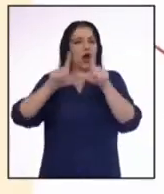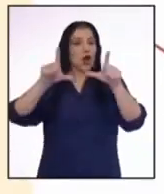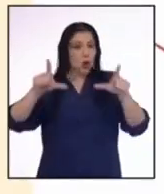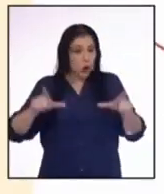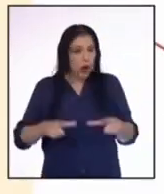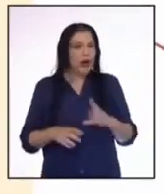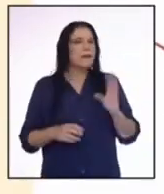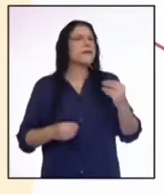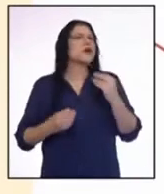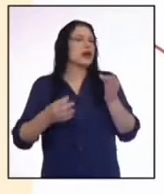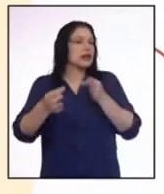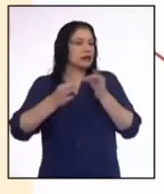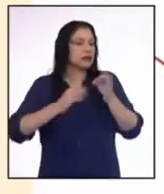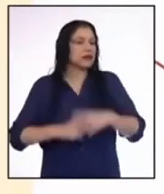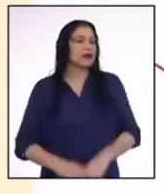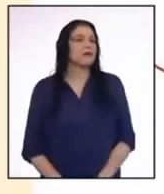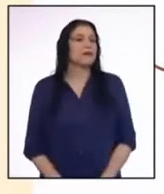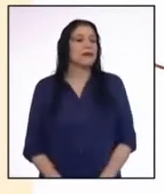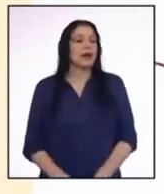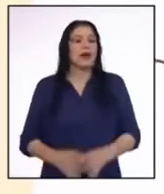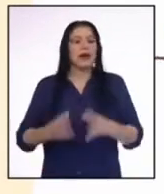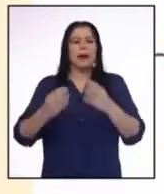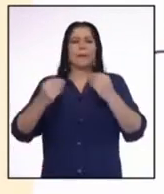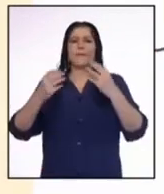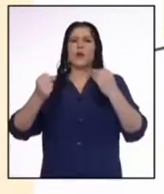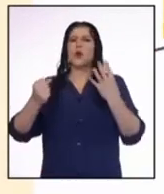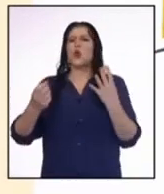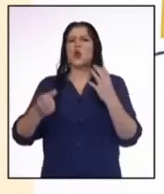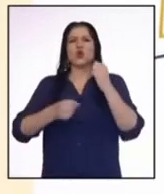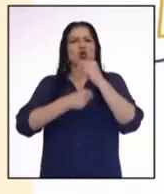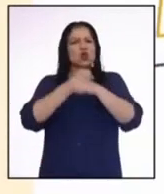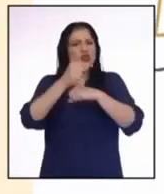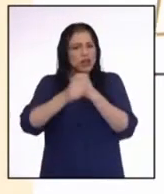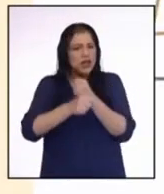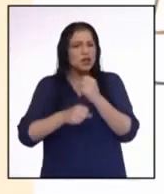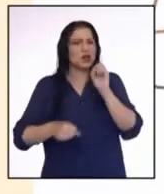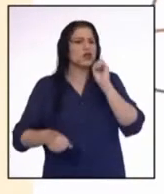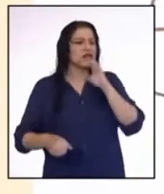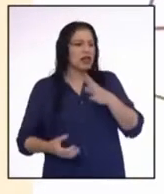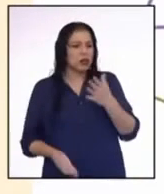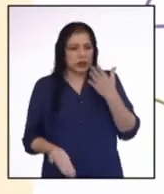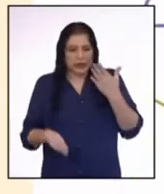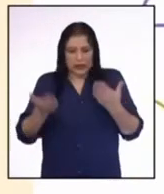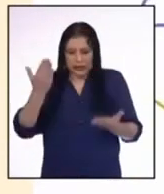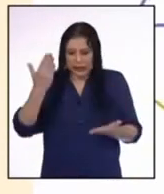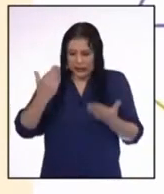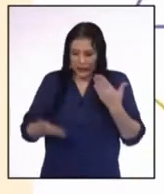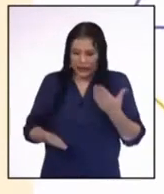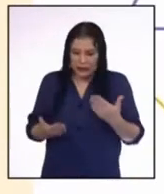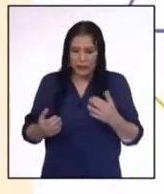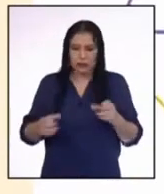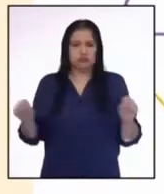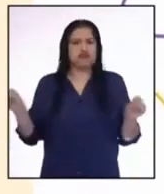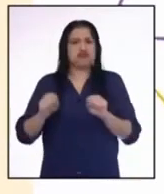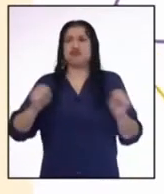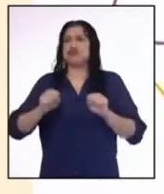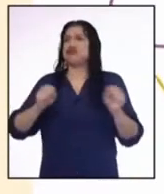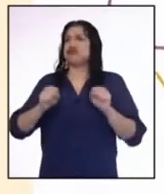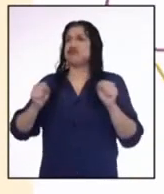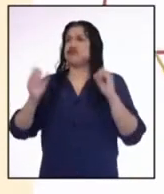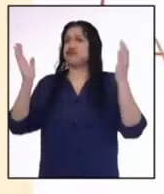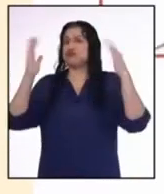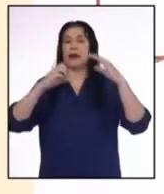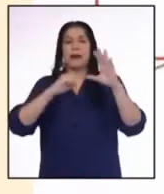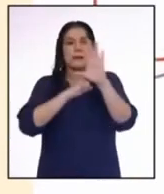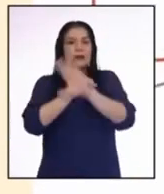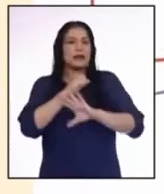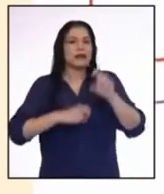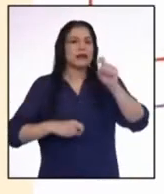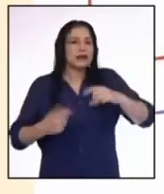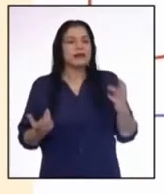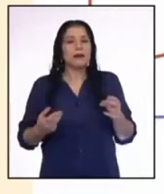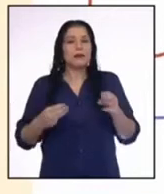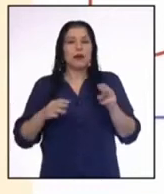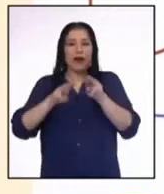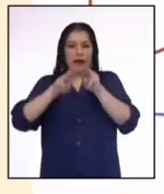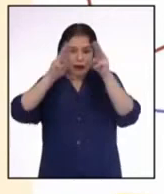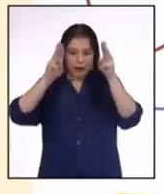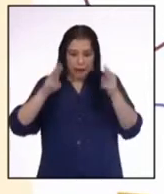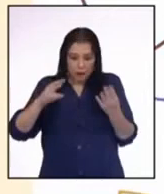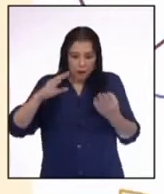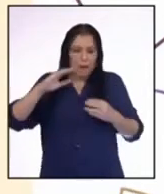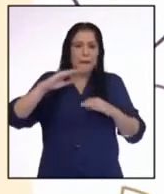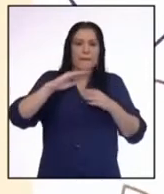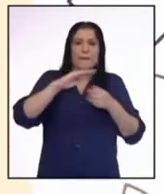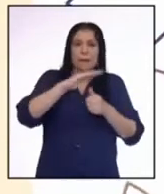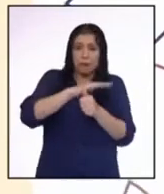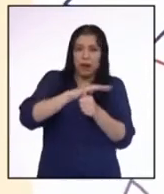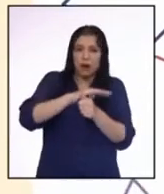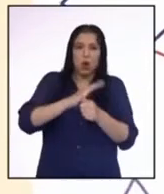aquí te decimos por qué. Durante muchos años nos dijeron que en caso de un gran sismo, para protegernos teníamos que colocarnos debajo de